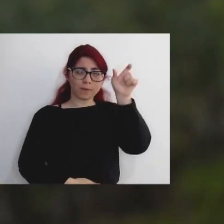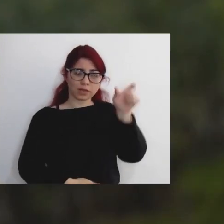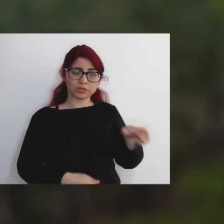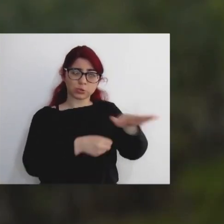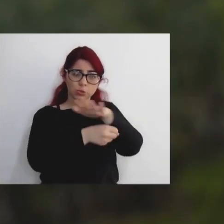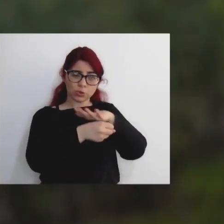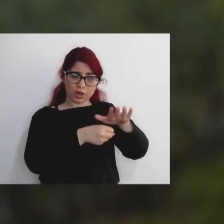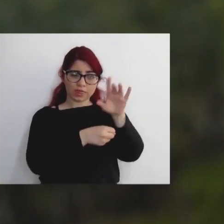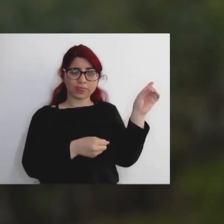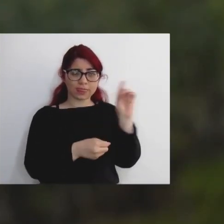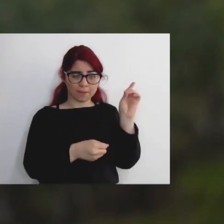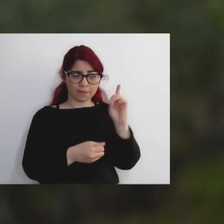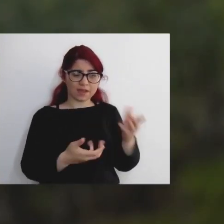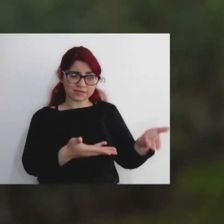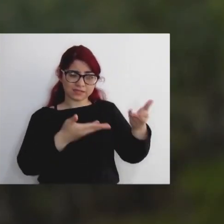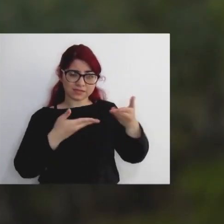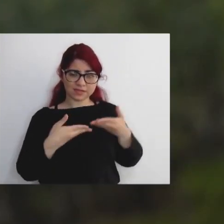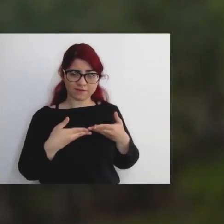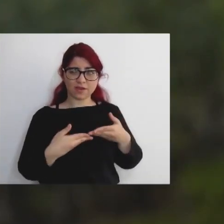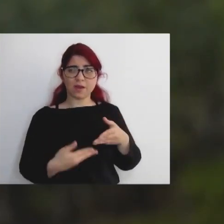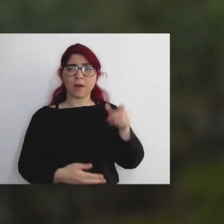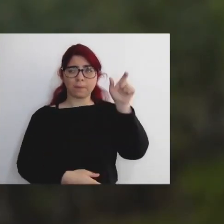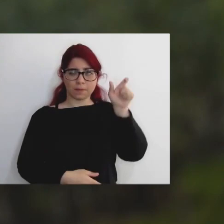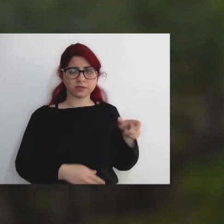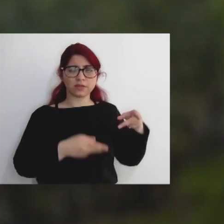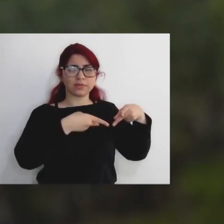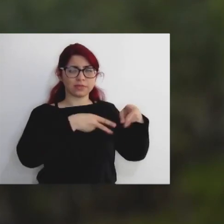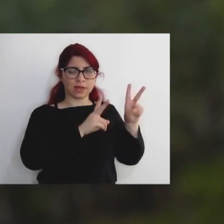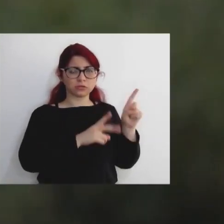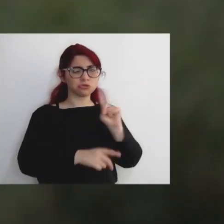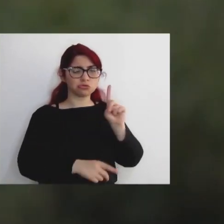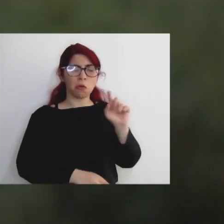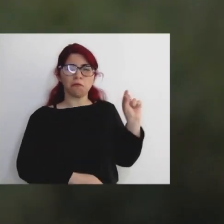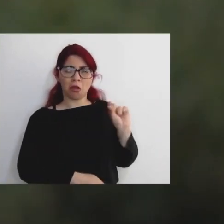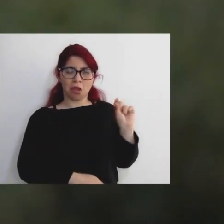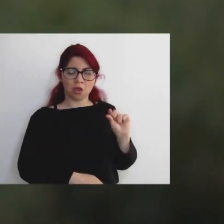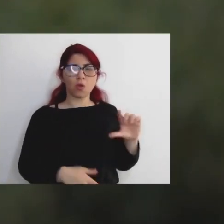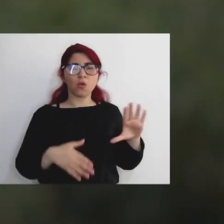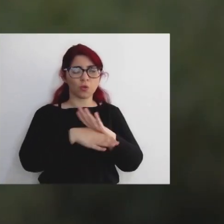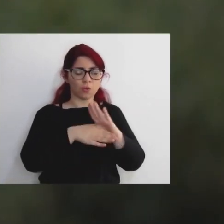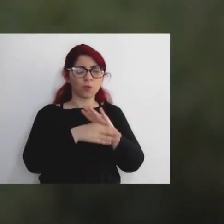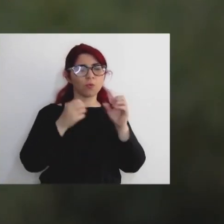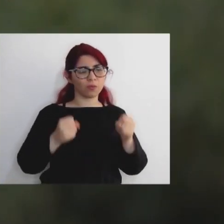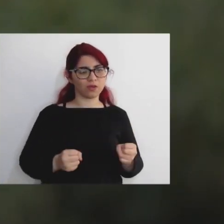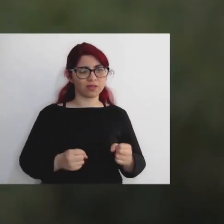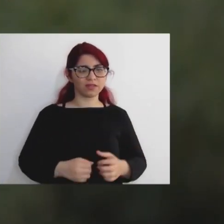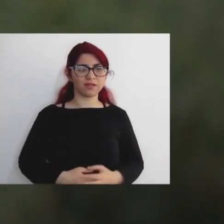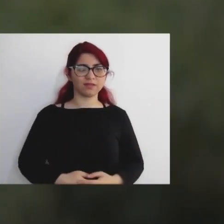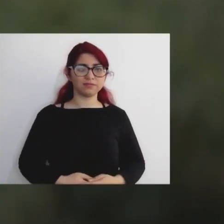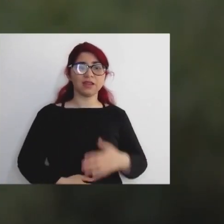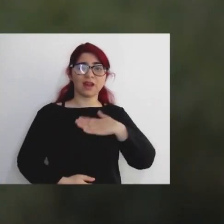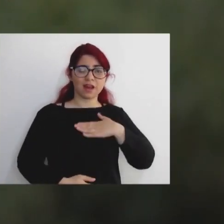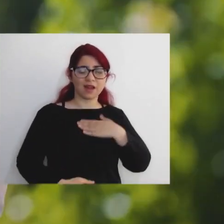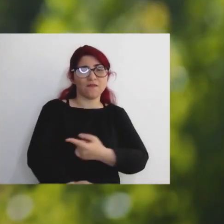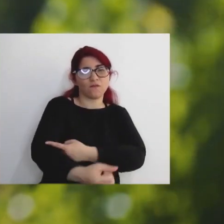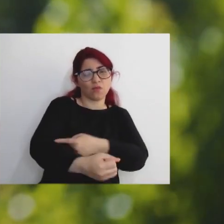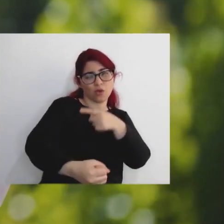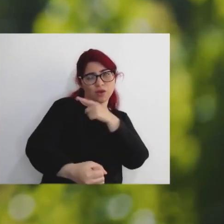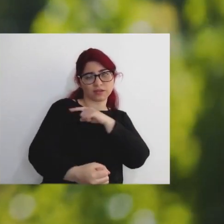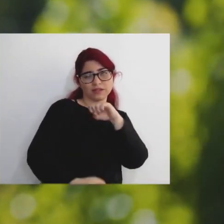las personas que viven en situación de discapacidad merecen ser sujetos de derecho y no de caridad. Juntos es